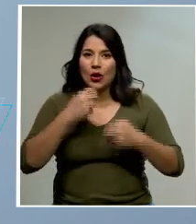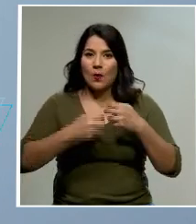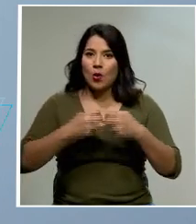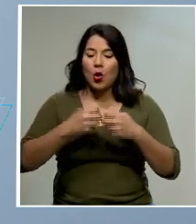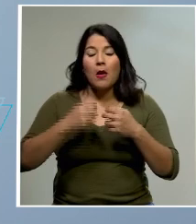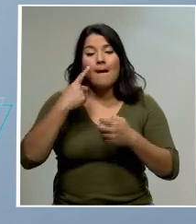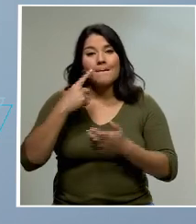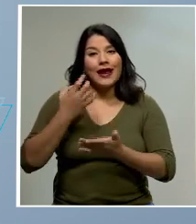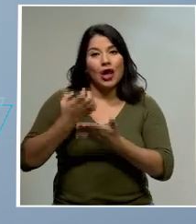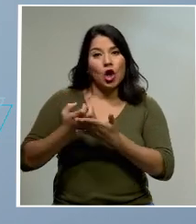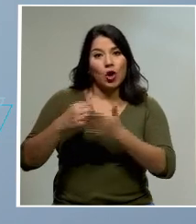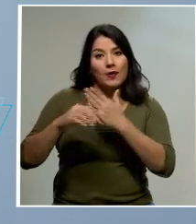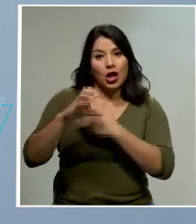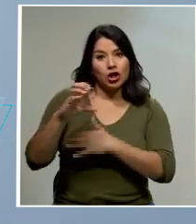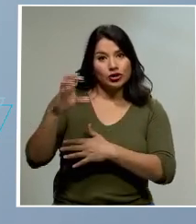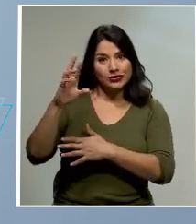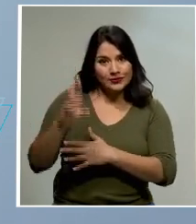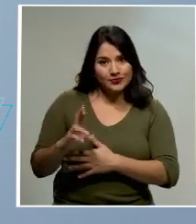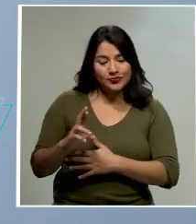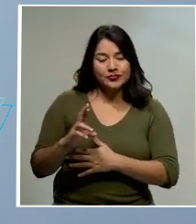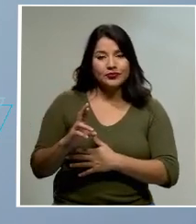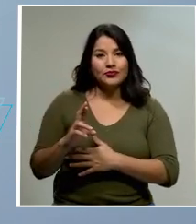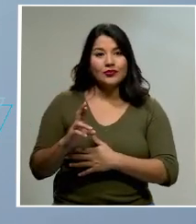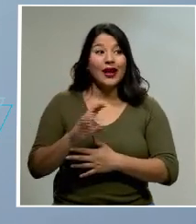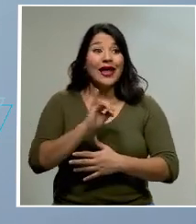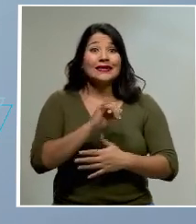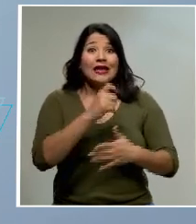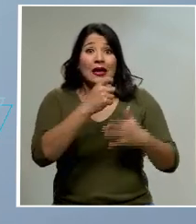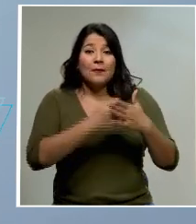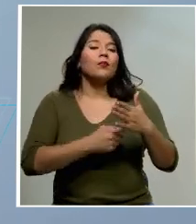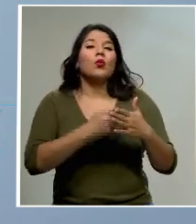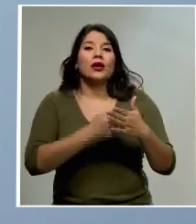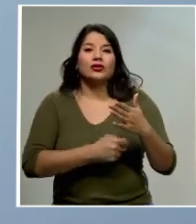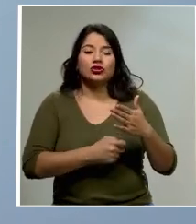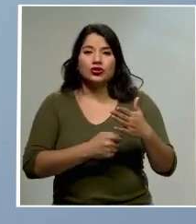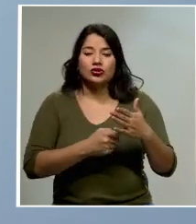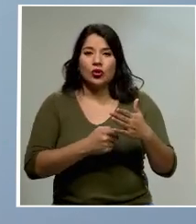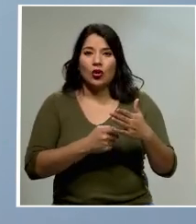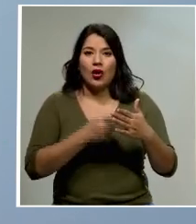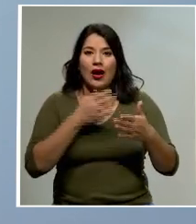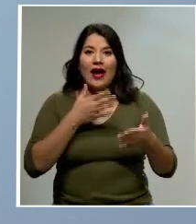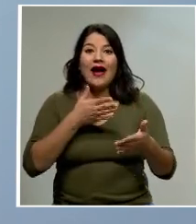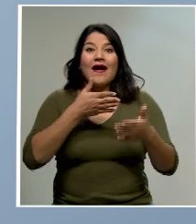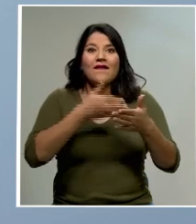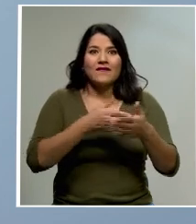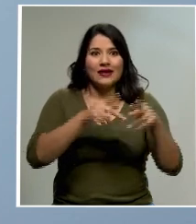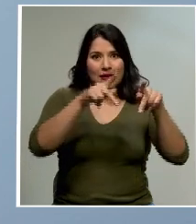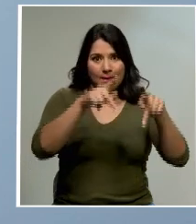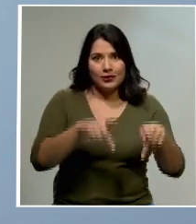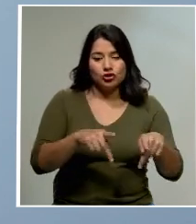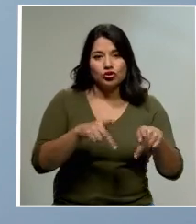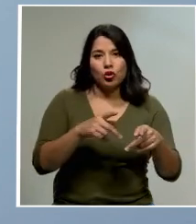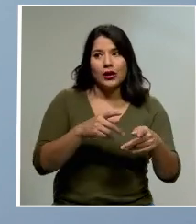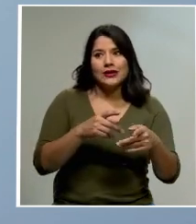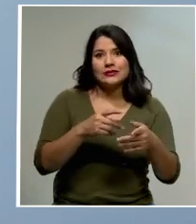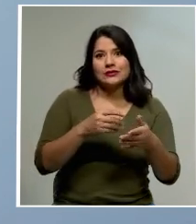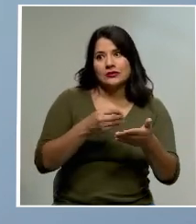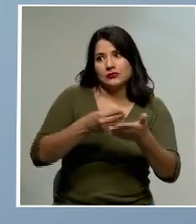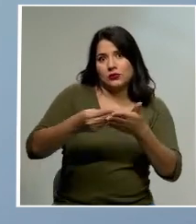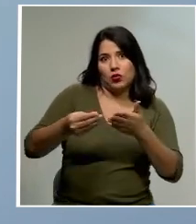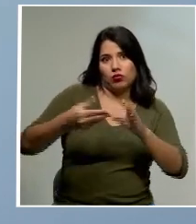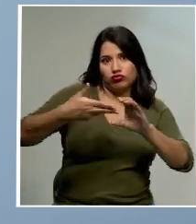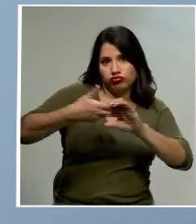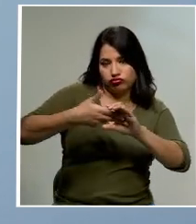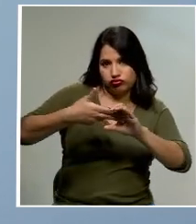familias costarricenses, no solo involucra directamente a quienes llenan el tanque de su vehículo en